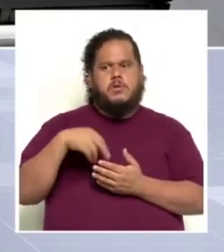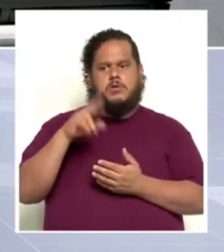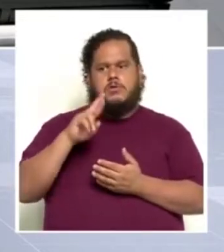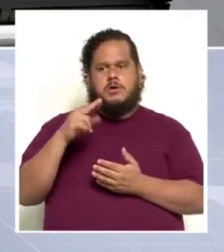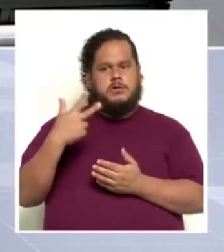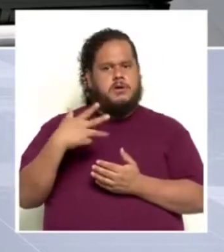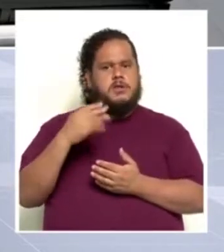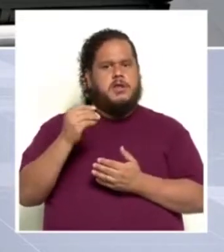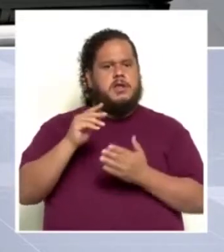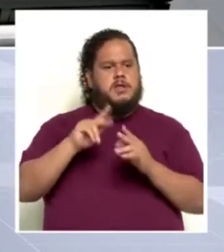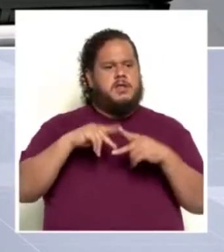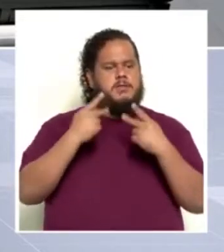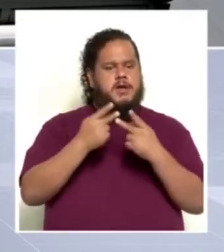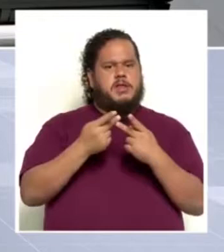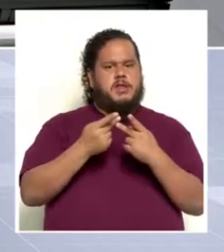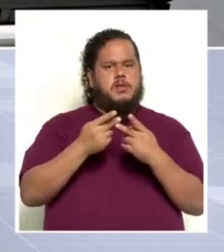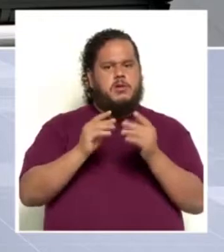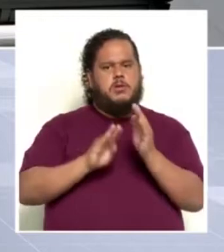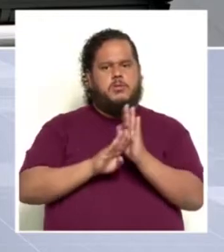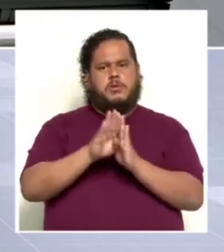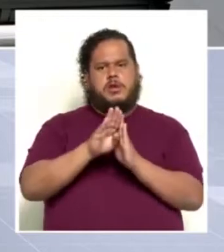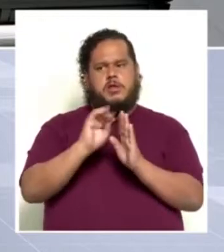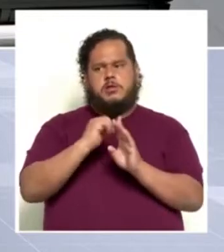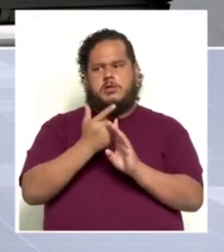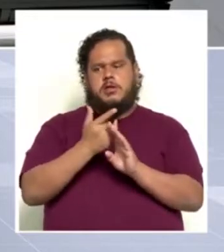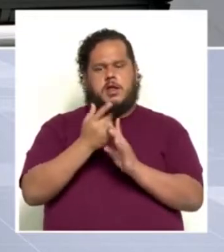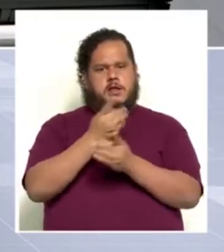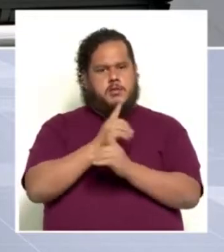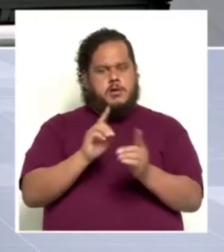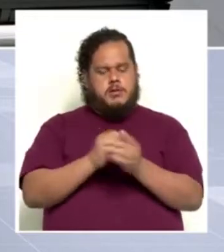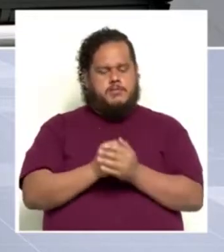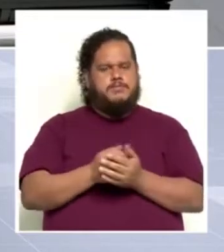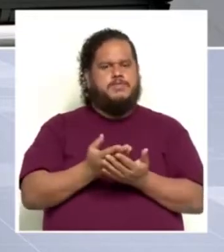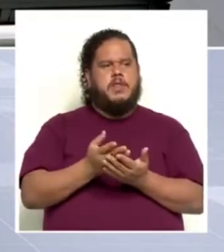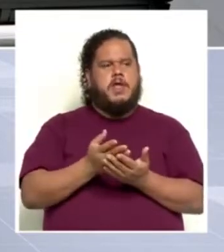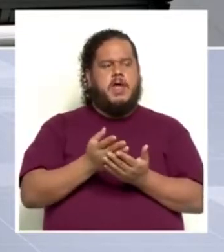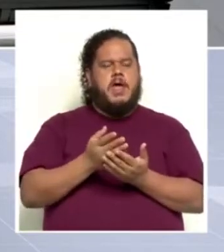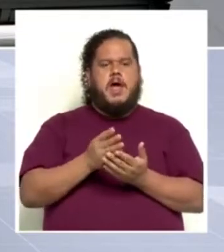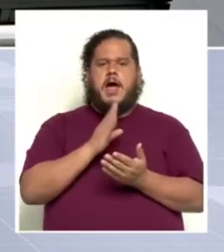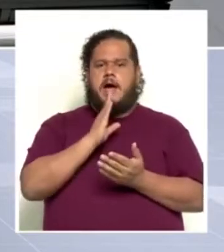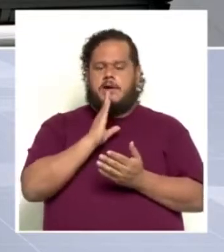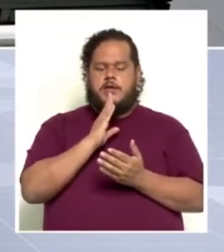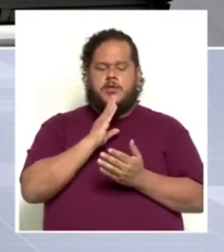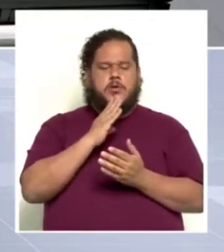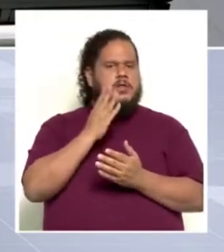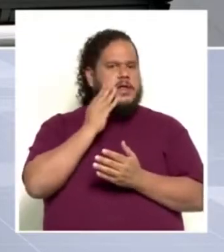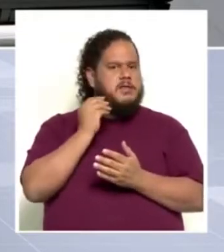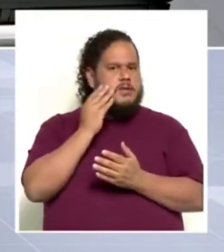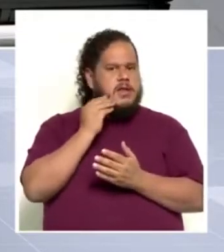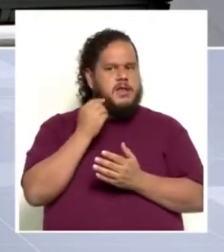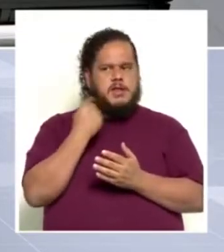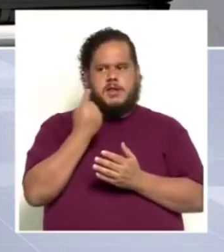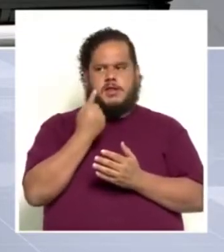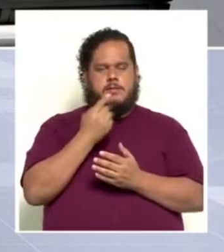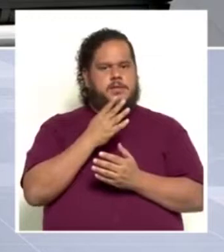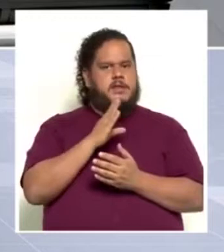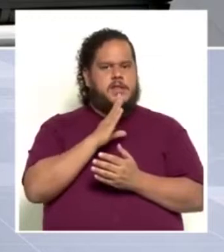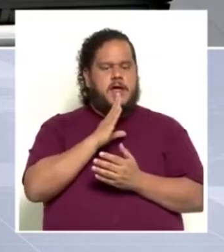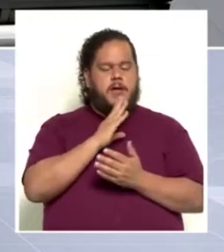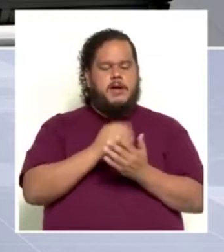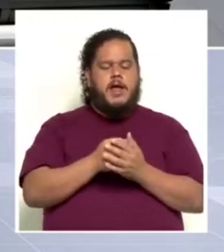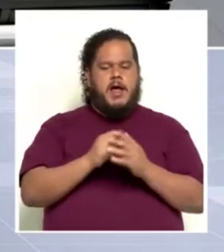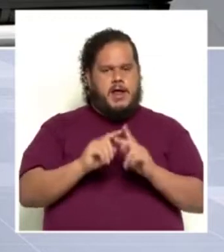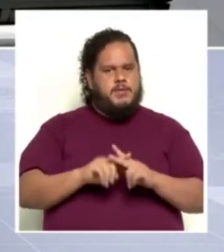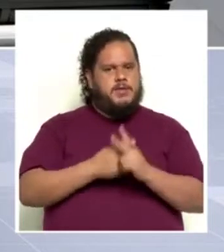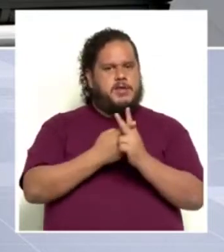Partido Progreso Social Democrático. En términos de experiencia, que siempre muchas veces se habla al principio de una formación legislativa